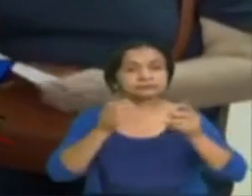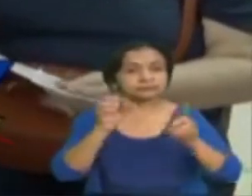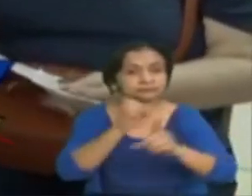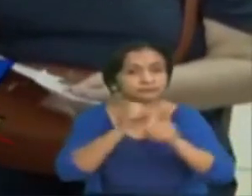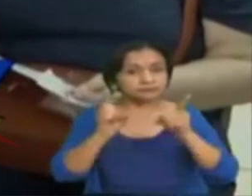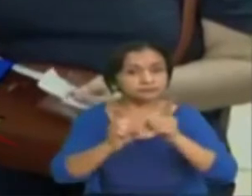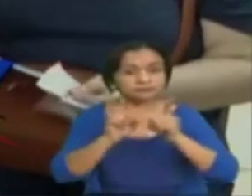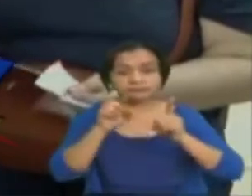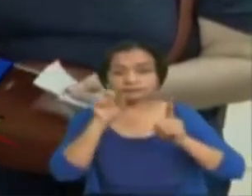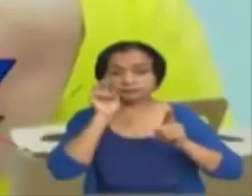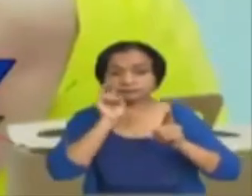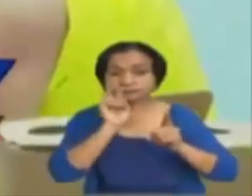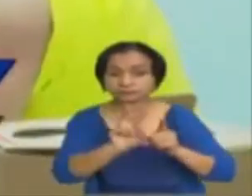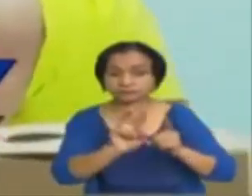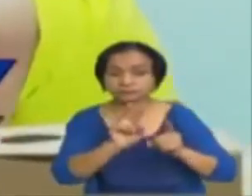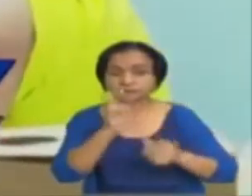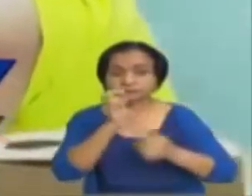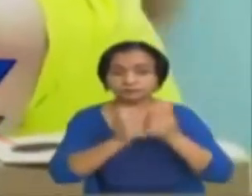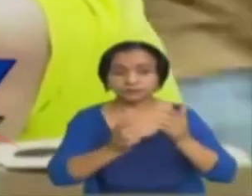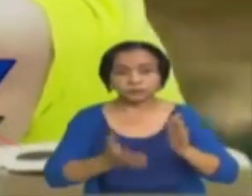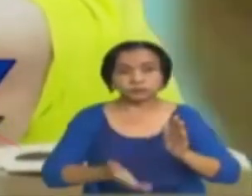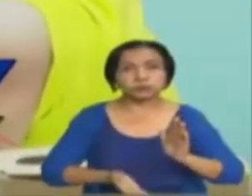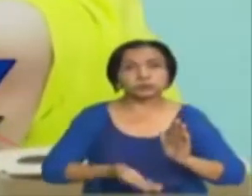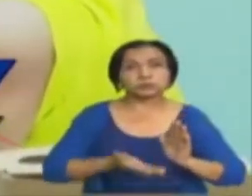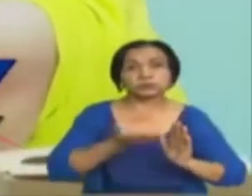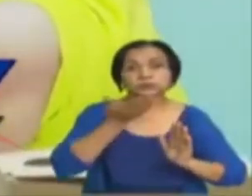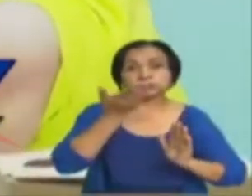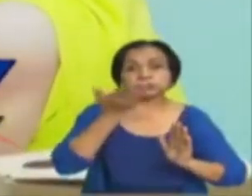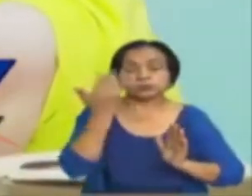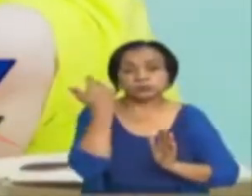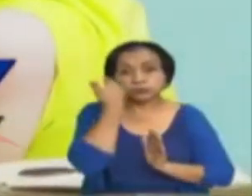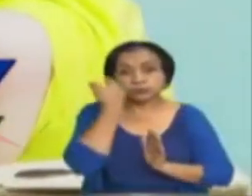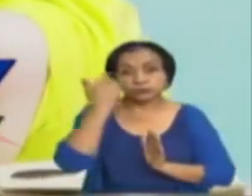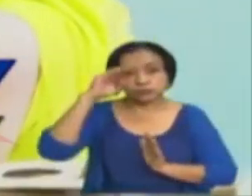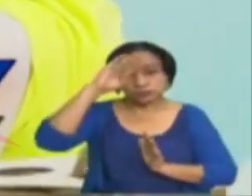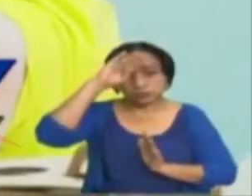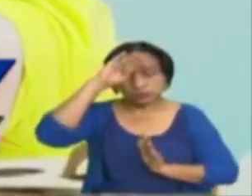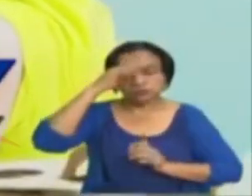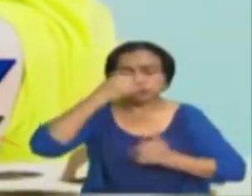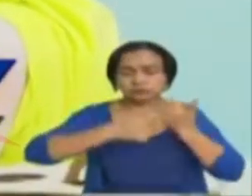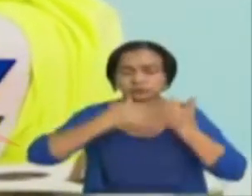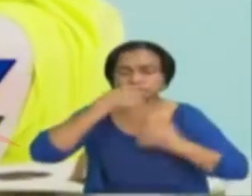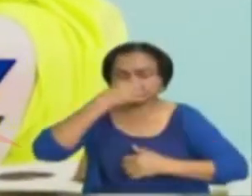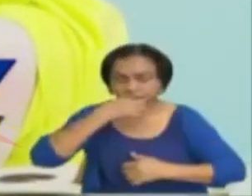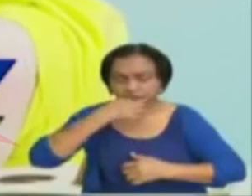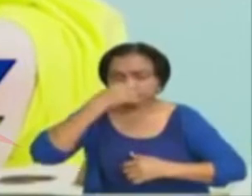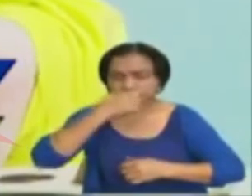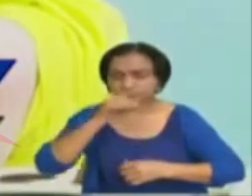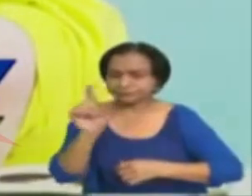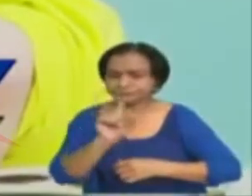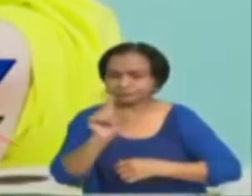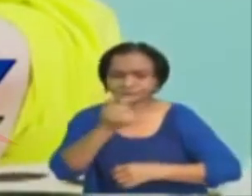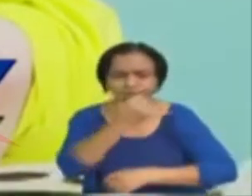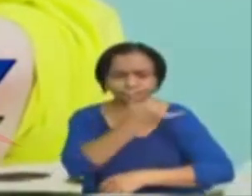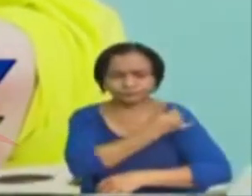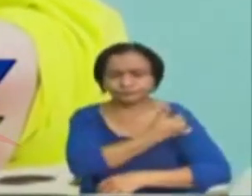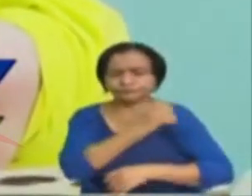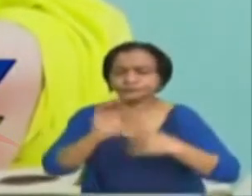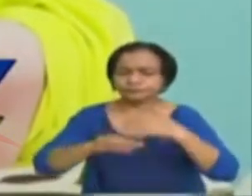tiempo dio a conocer los puntos donde estarán inoculando este martes con la vacuna Sputnik V. La